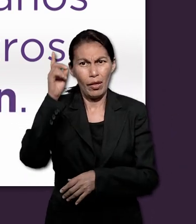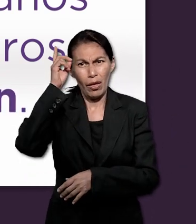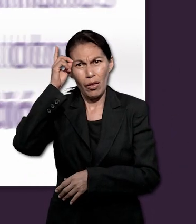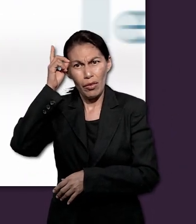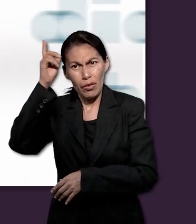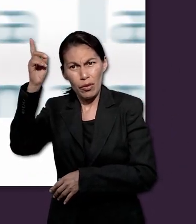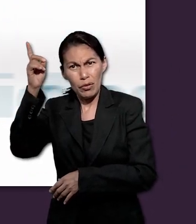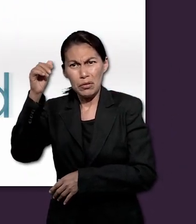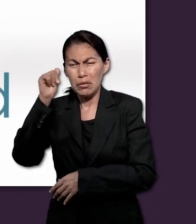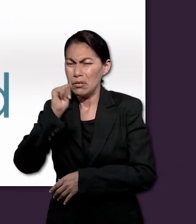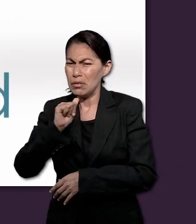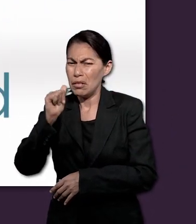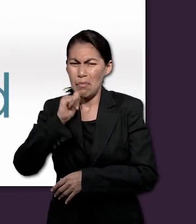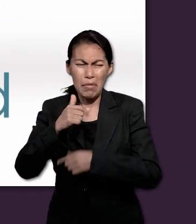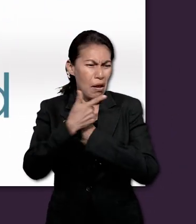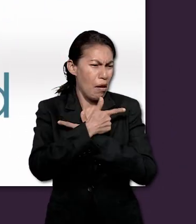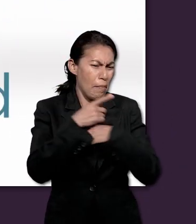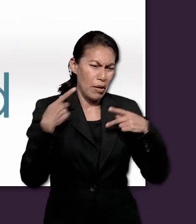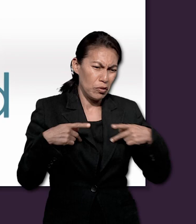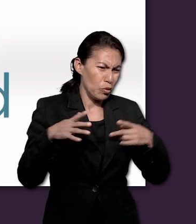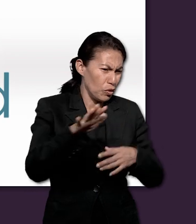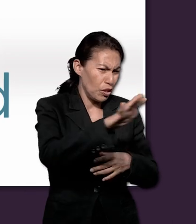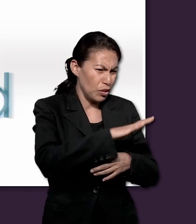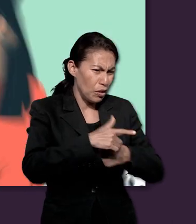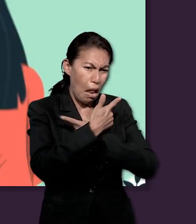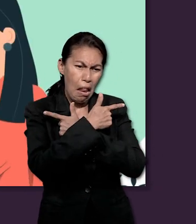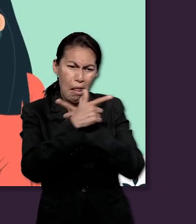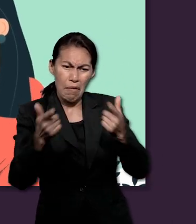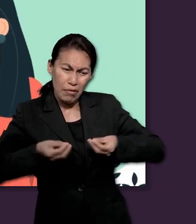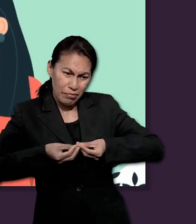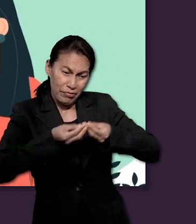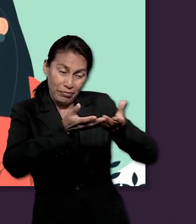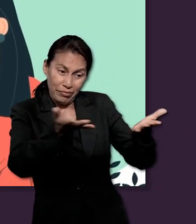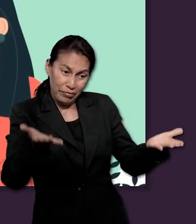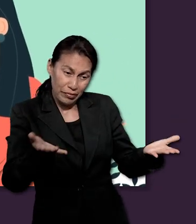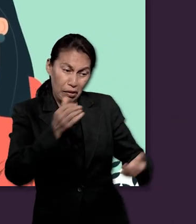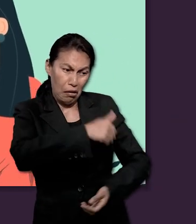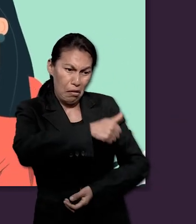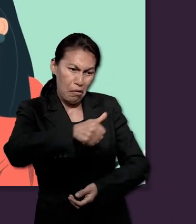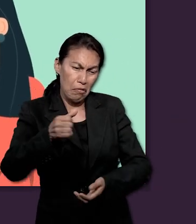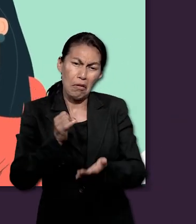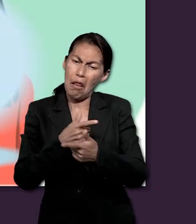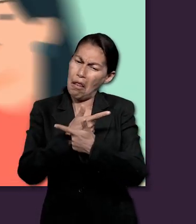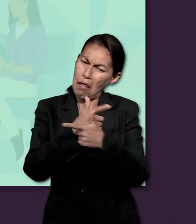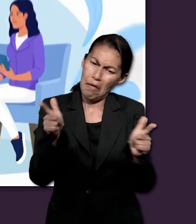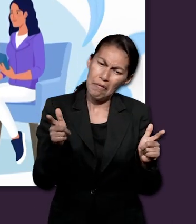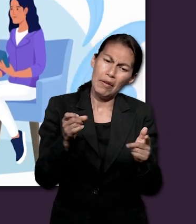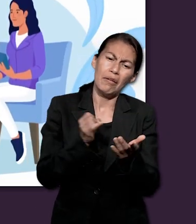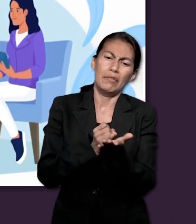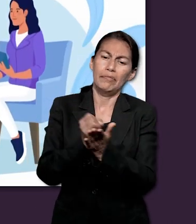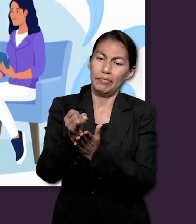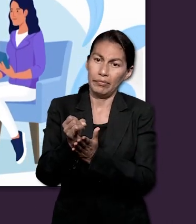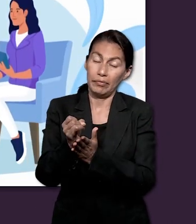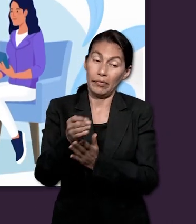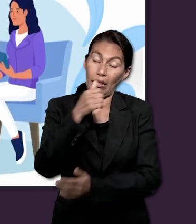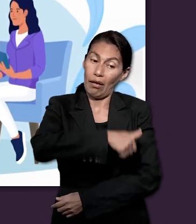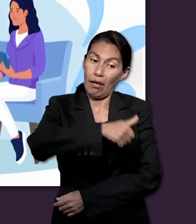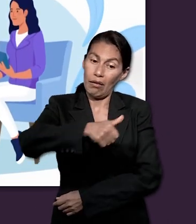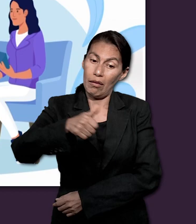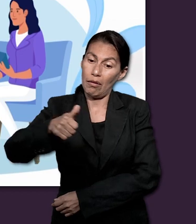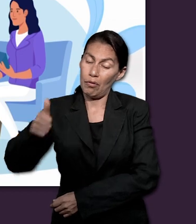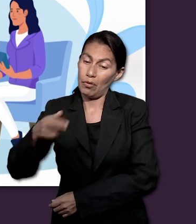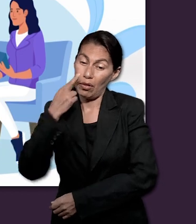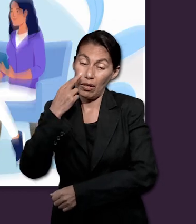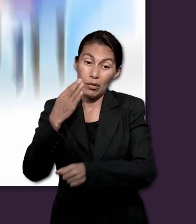bien, Dios siempre le dio a la humanidad la libertad individual de elegir y responsabiliza a las